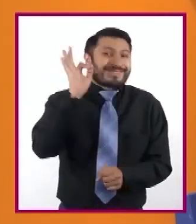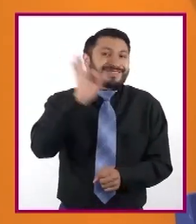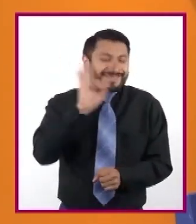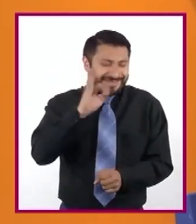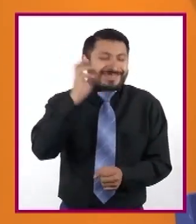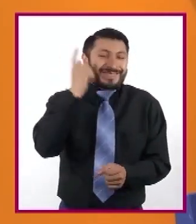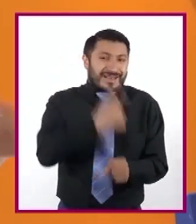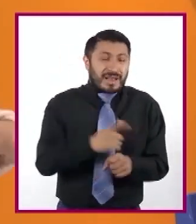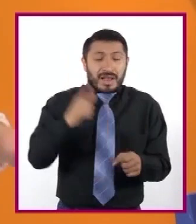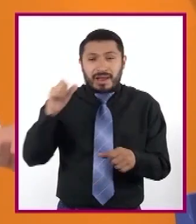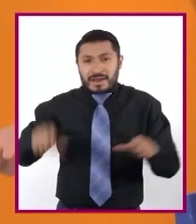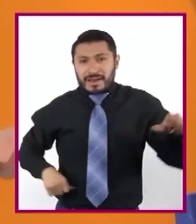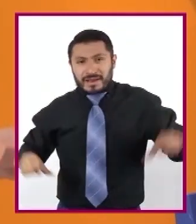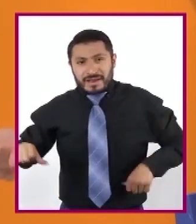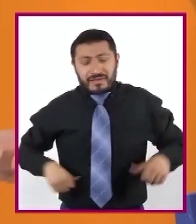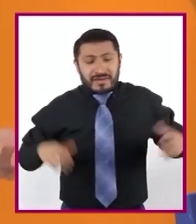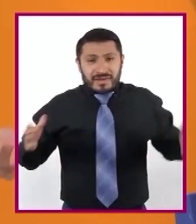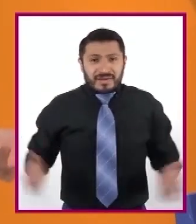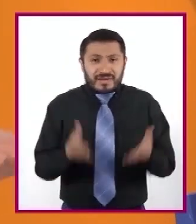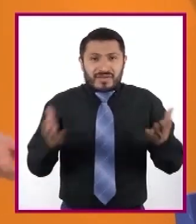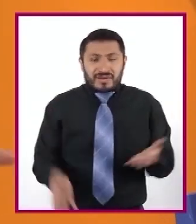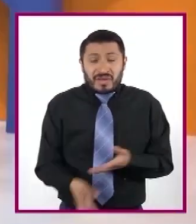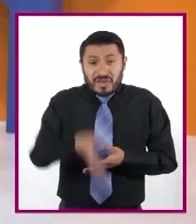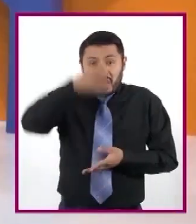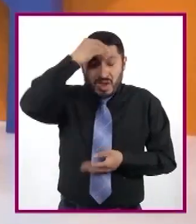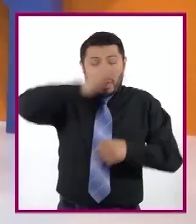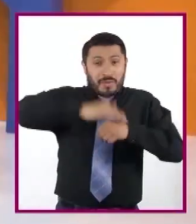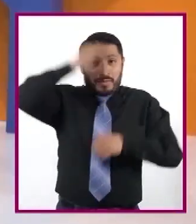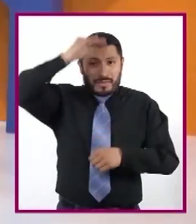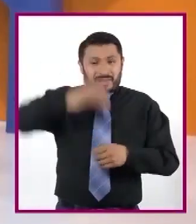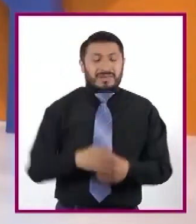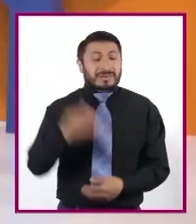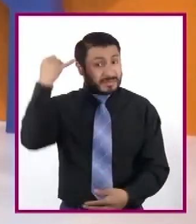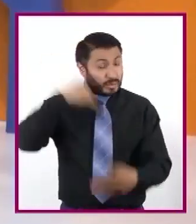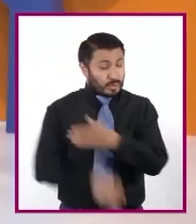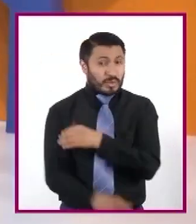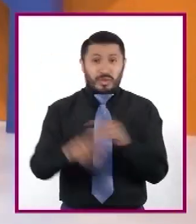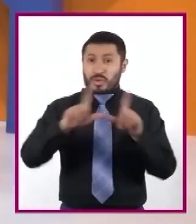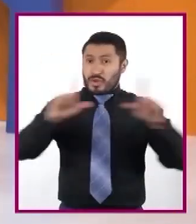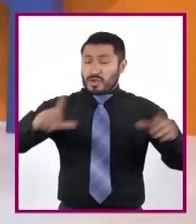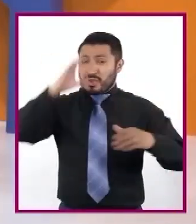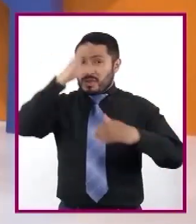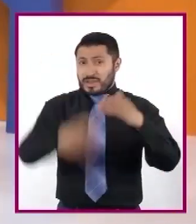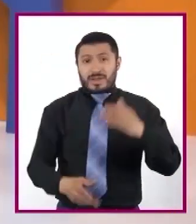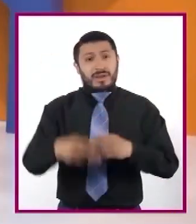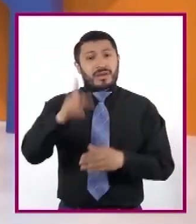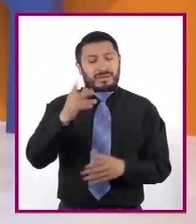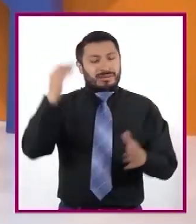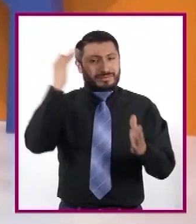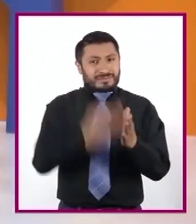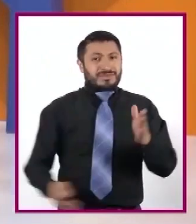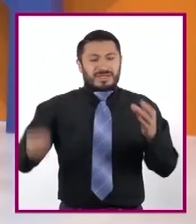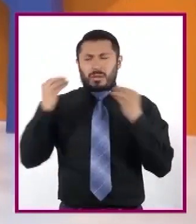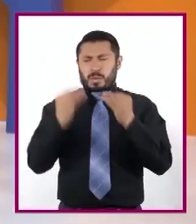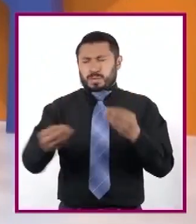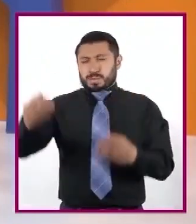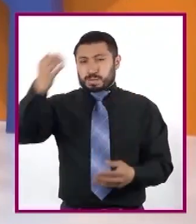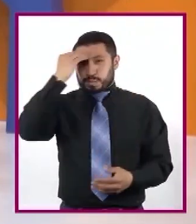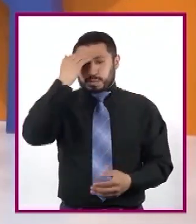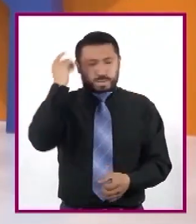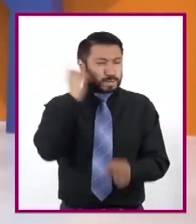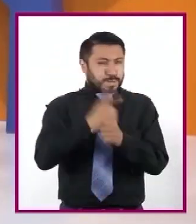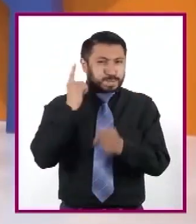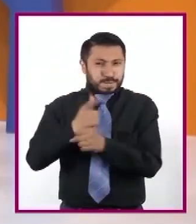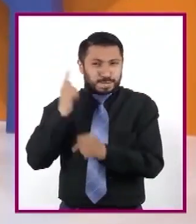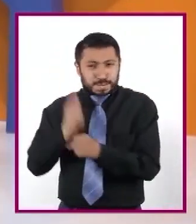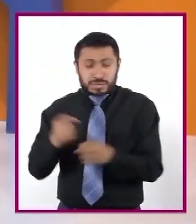más actividades para reforzar este conocimiento. ¡Listo! Terminamos, pero aún nos queda mucho por explorar y descubrir,